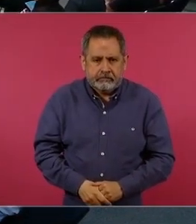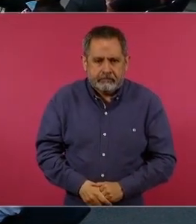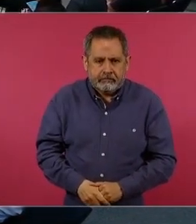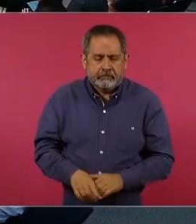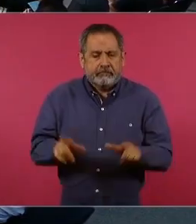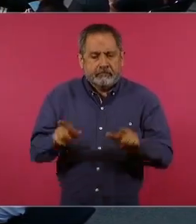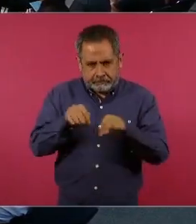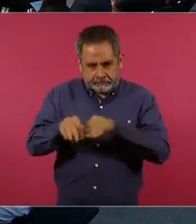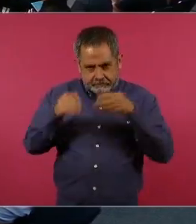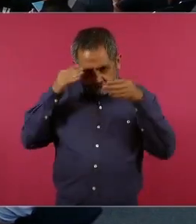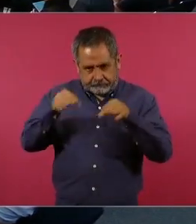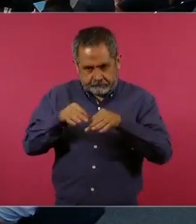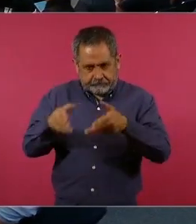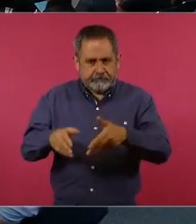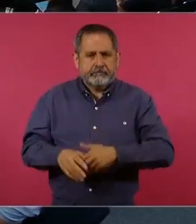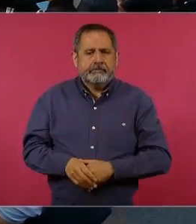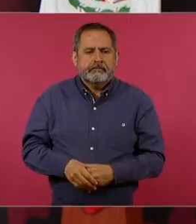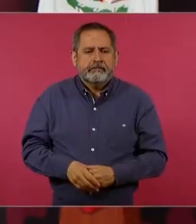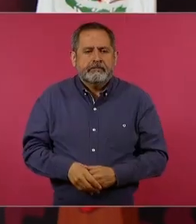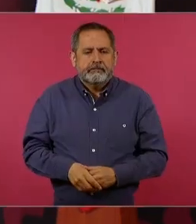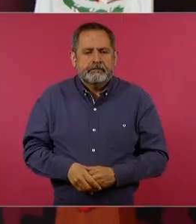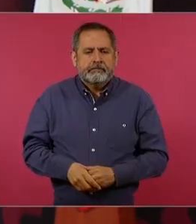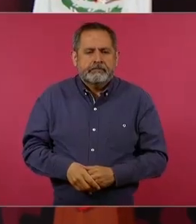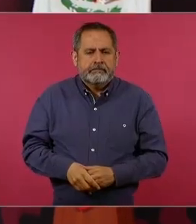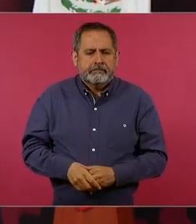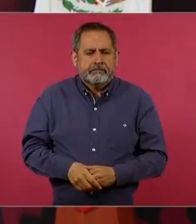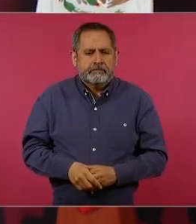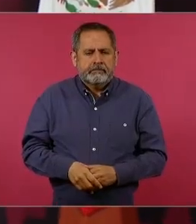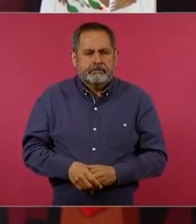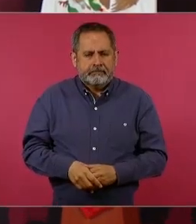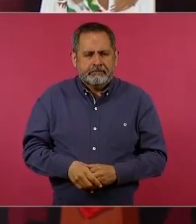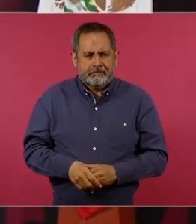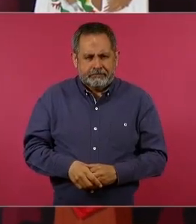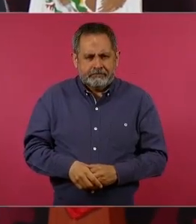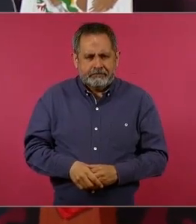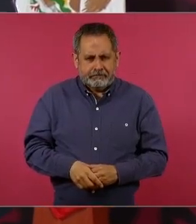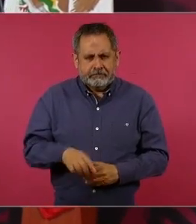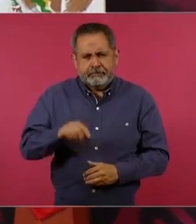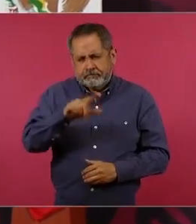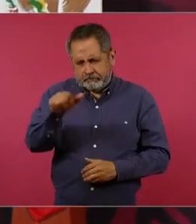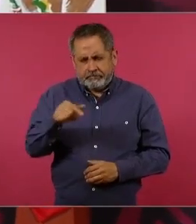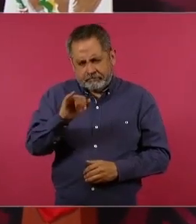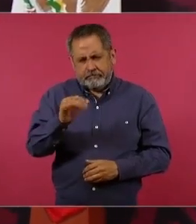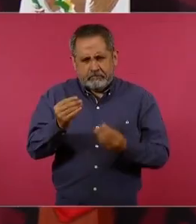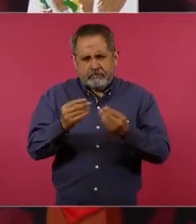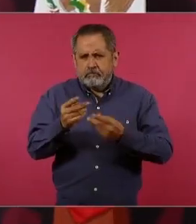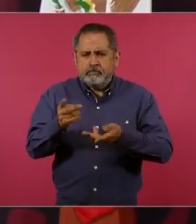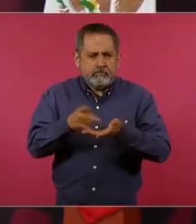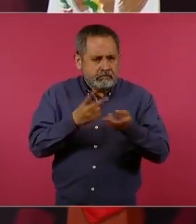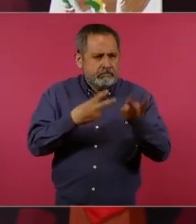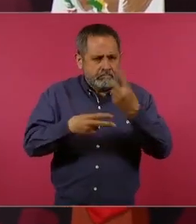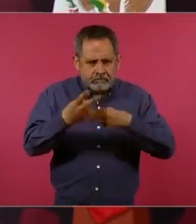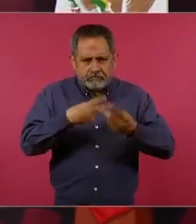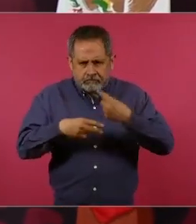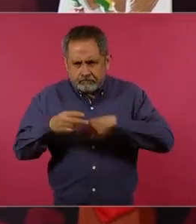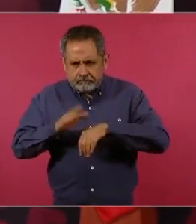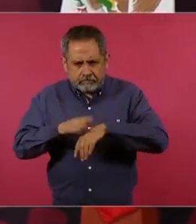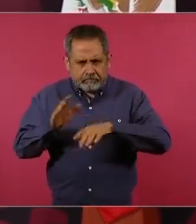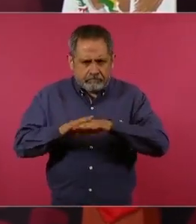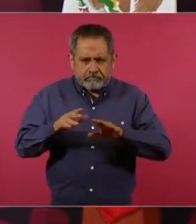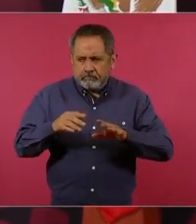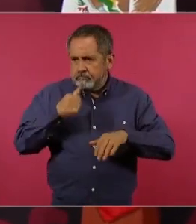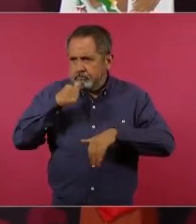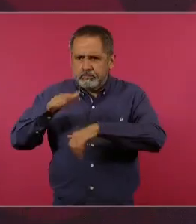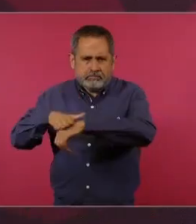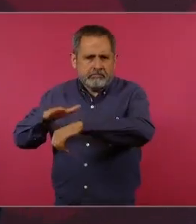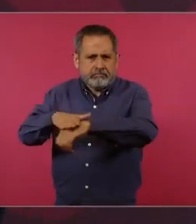Estamos trabajando en eso, sí, sí, ya muchos están regresando, mandarles